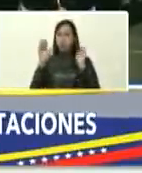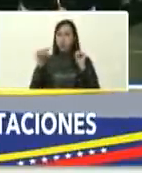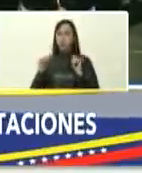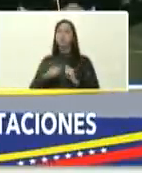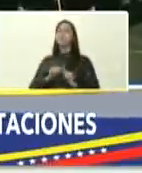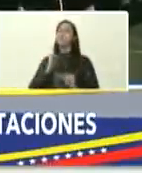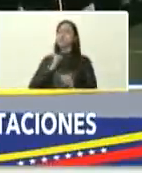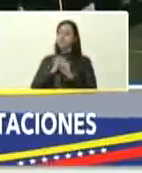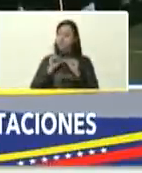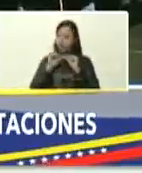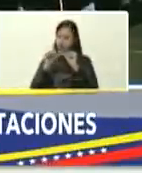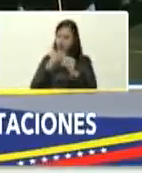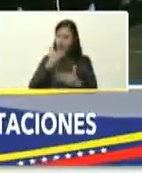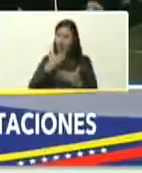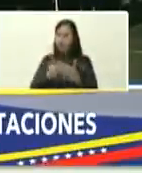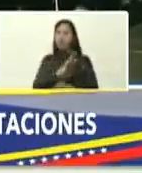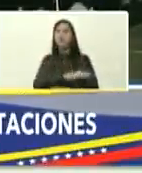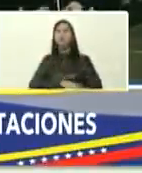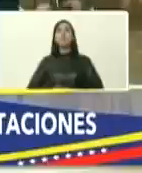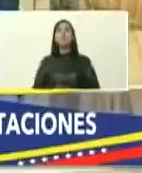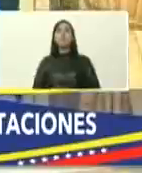Sigan trabajando. Muchas gracias.